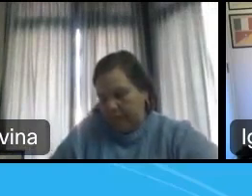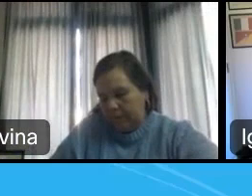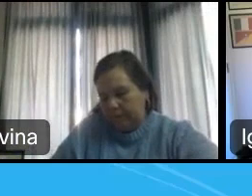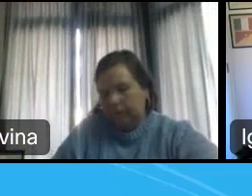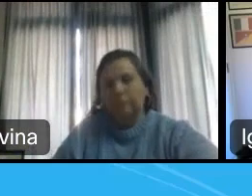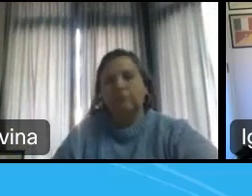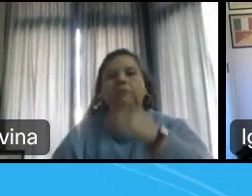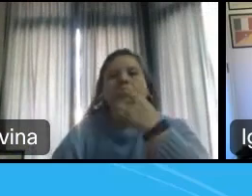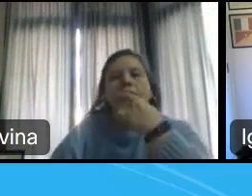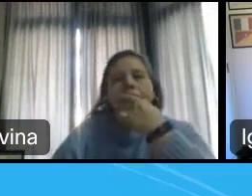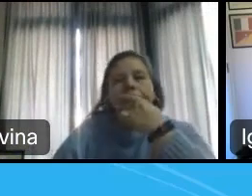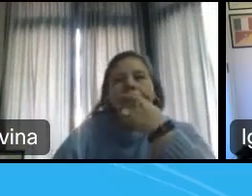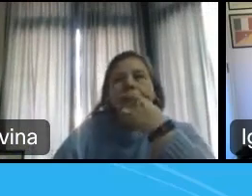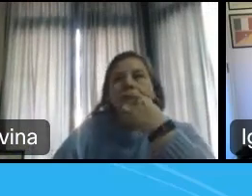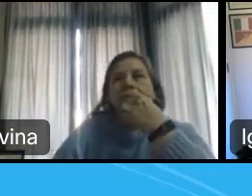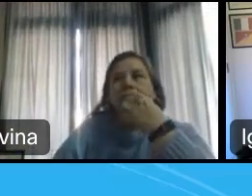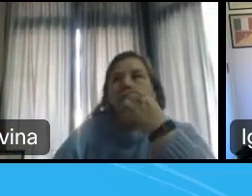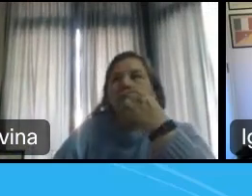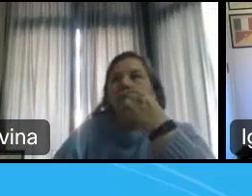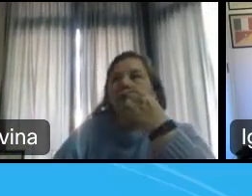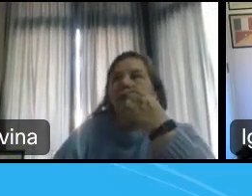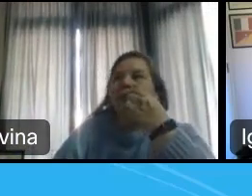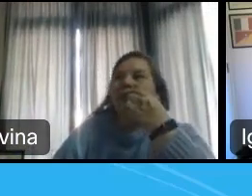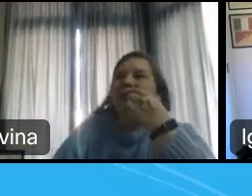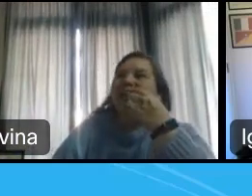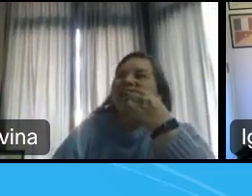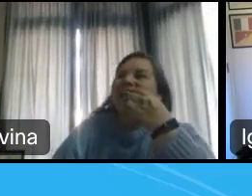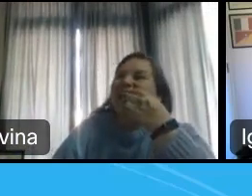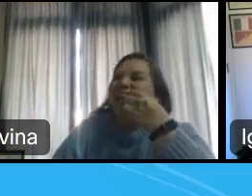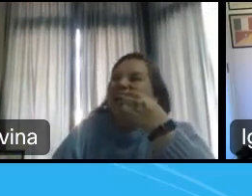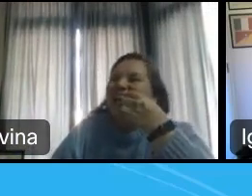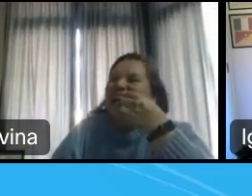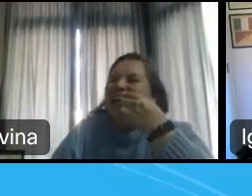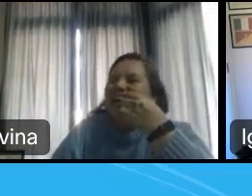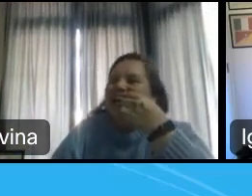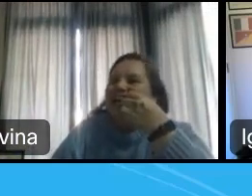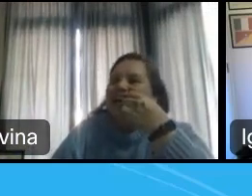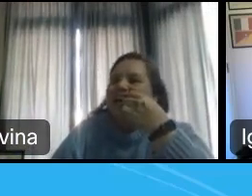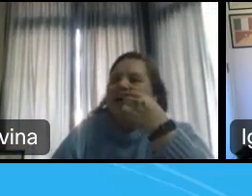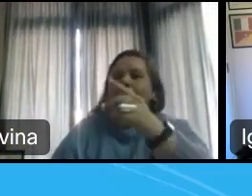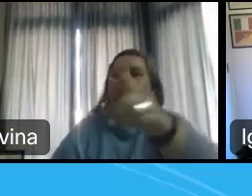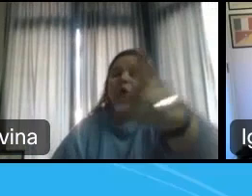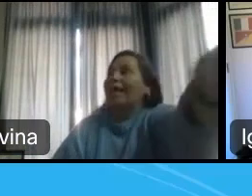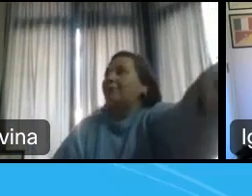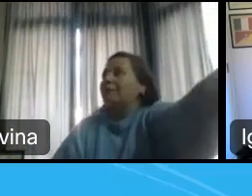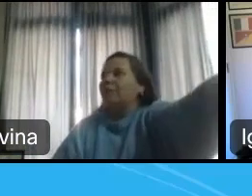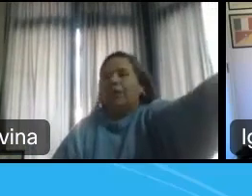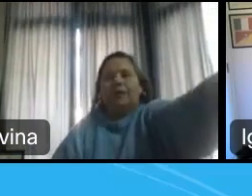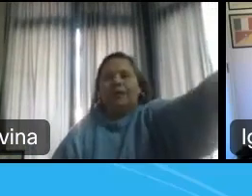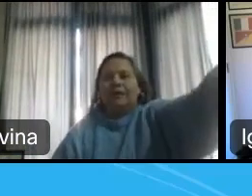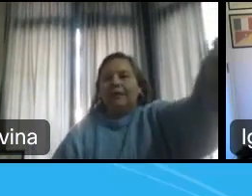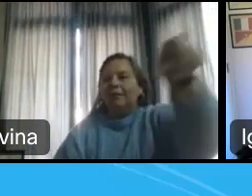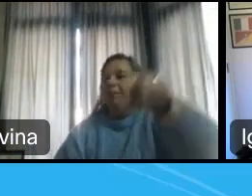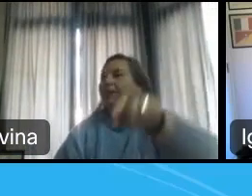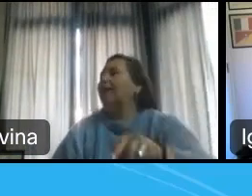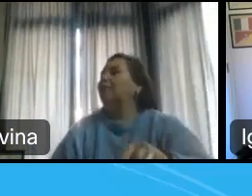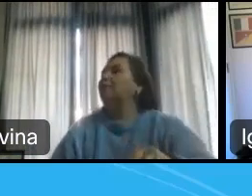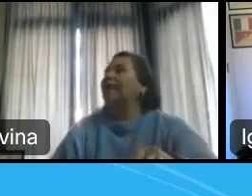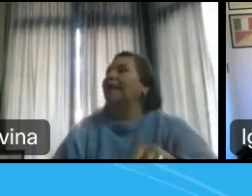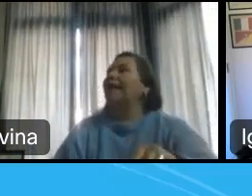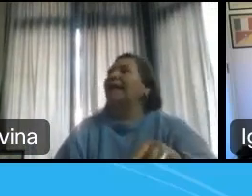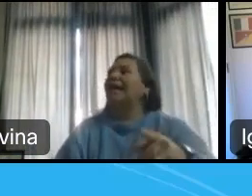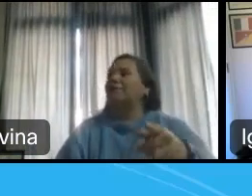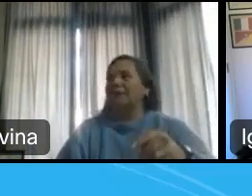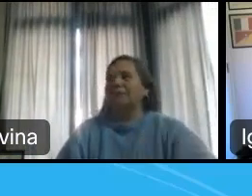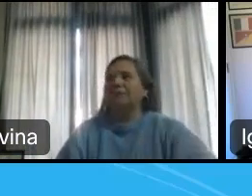temática, que muchas personas vienen con una formación, un recorrido social, con lo cual muchas de las cosas que hoy vamos a compartir